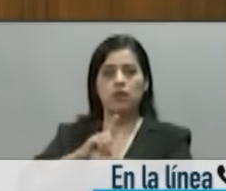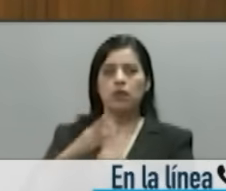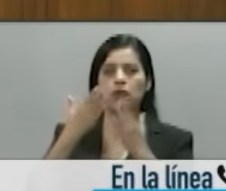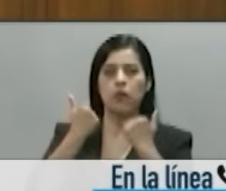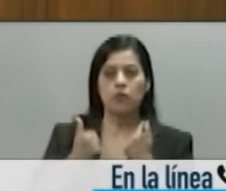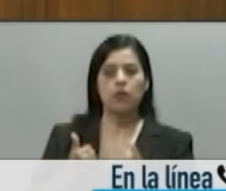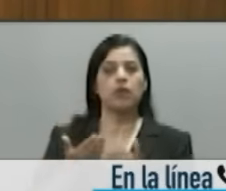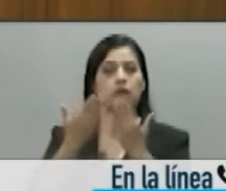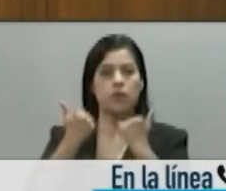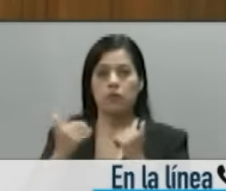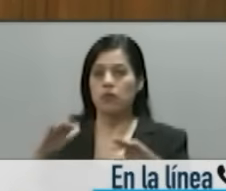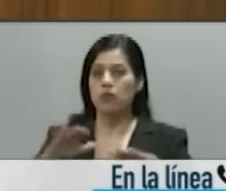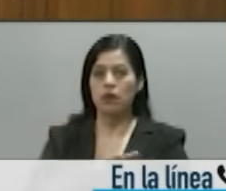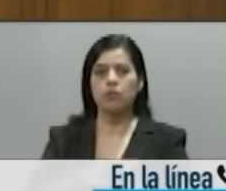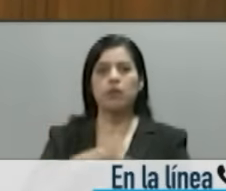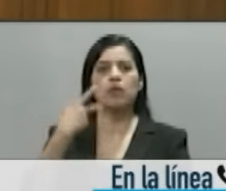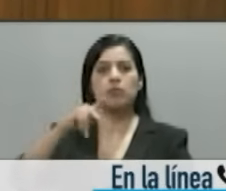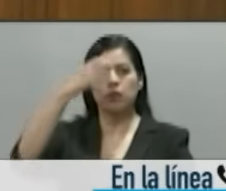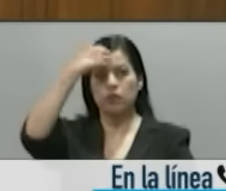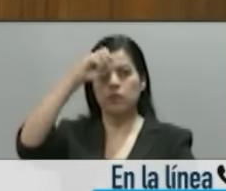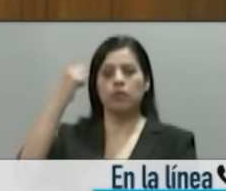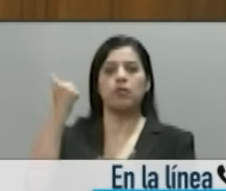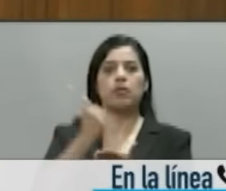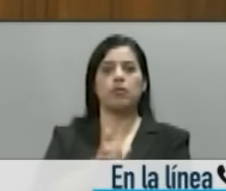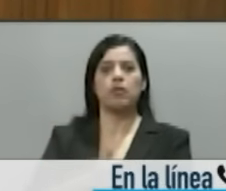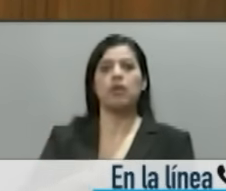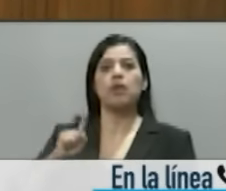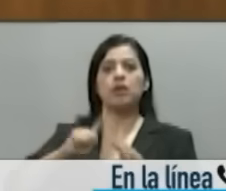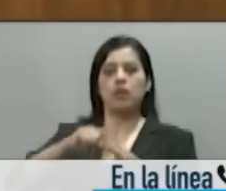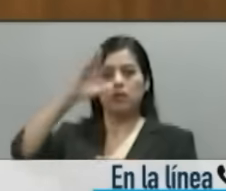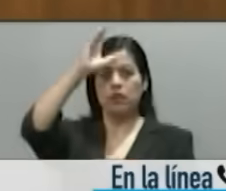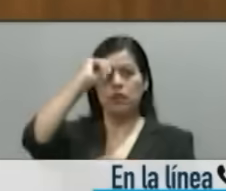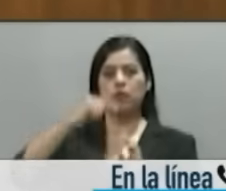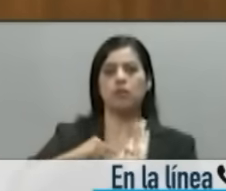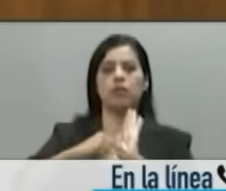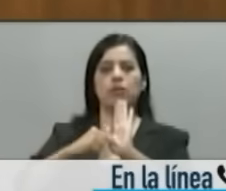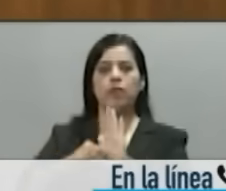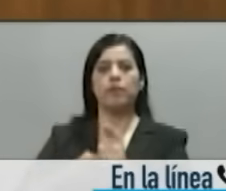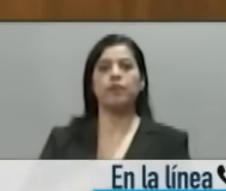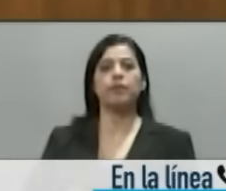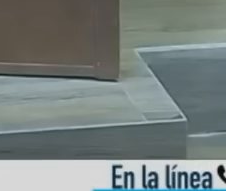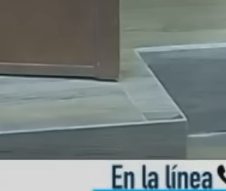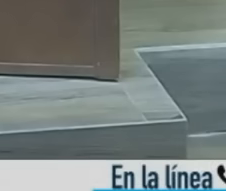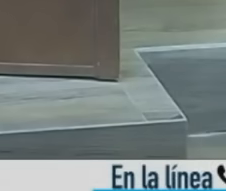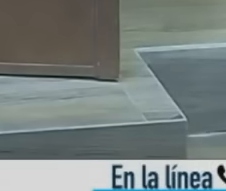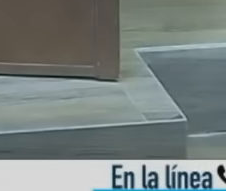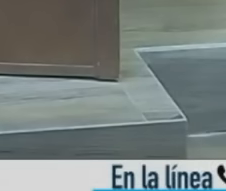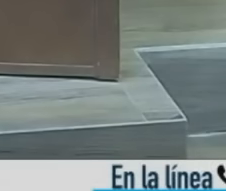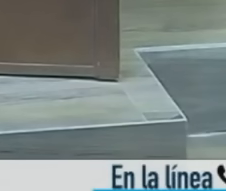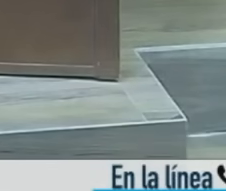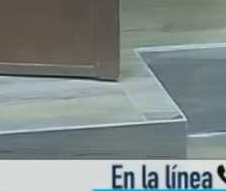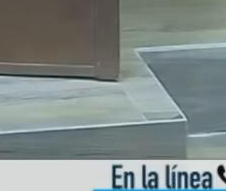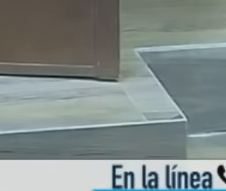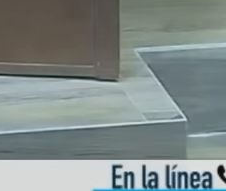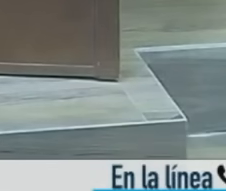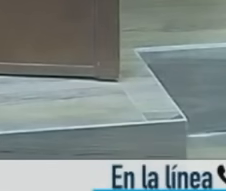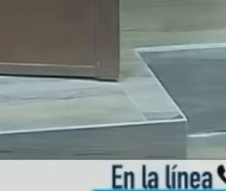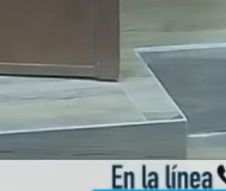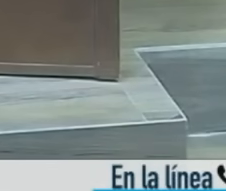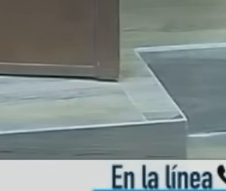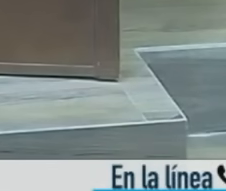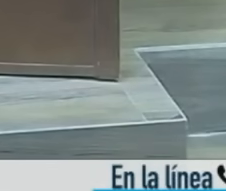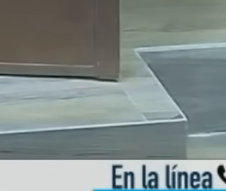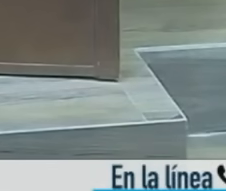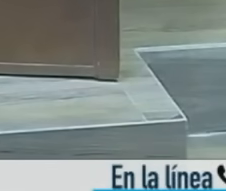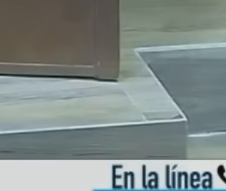gobernador, todas las candidaturas federales a la Cámara y al Senado. Es decir, así de ilógico y